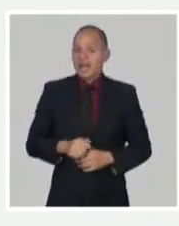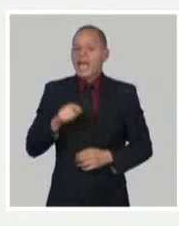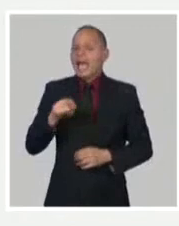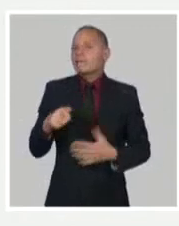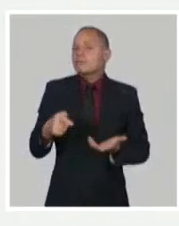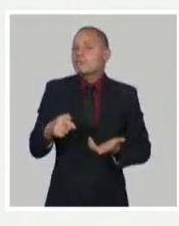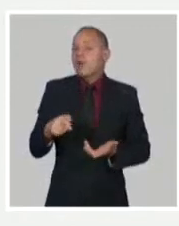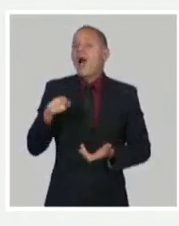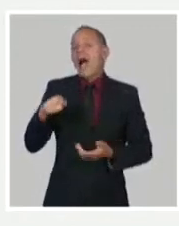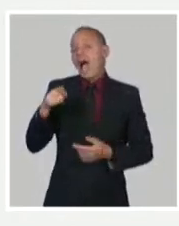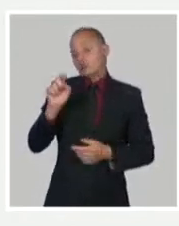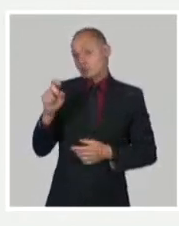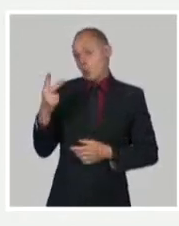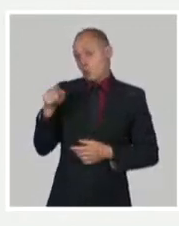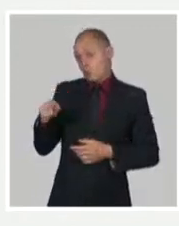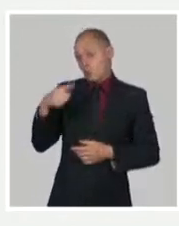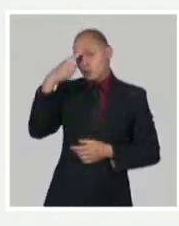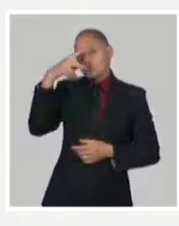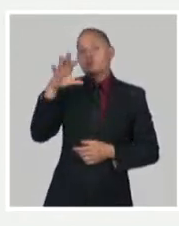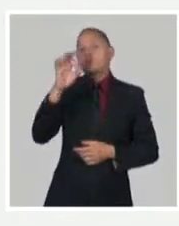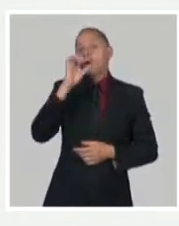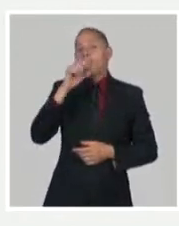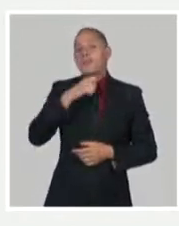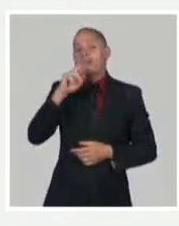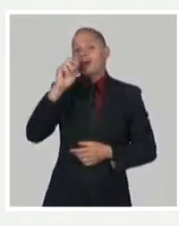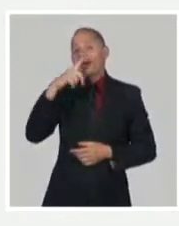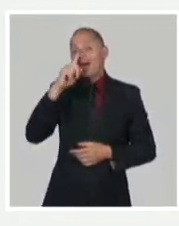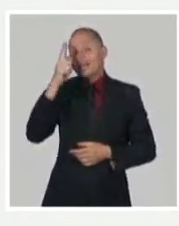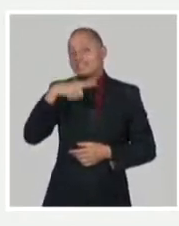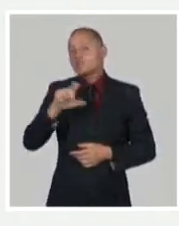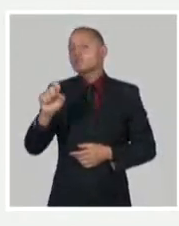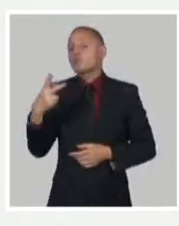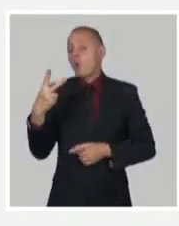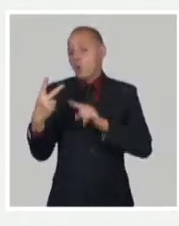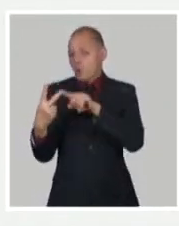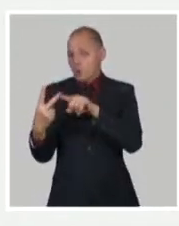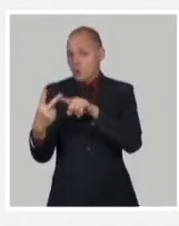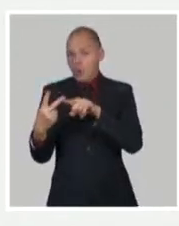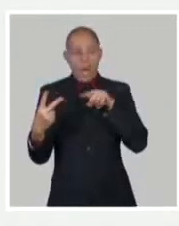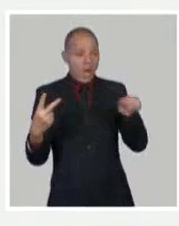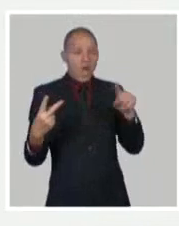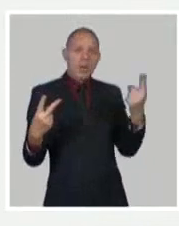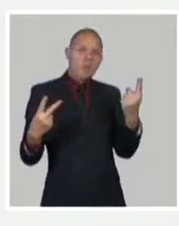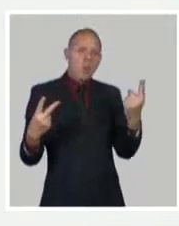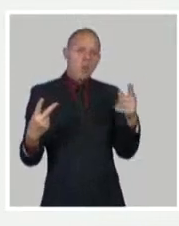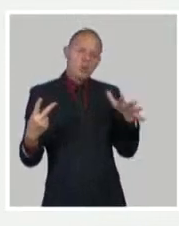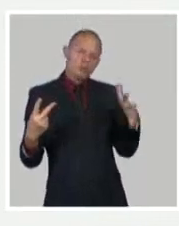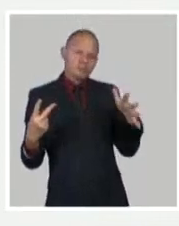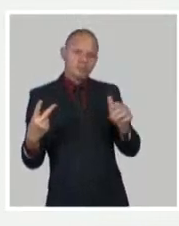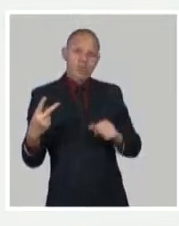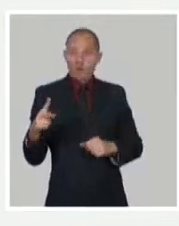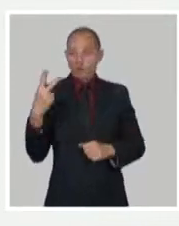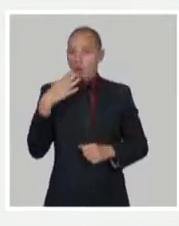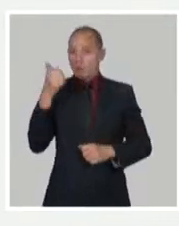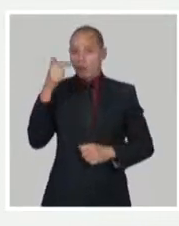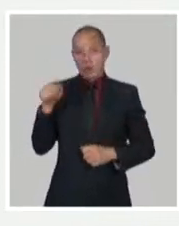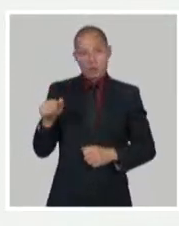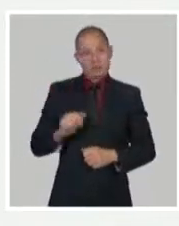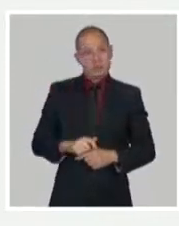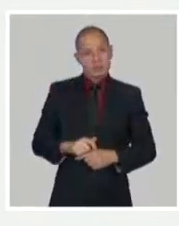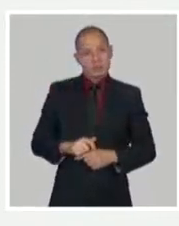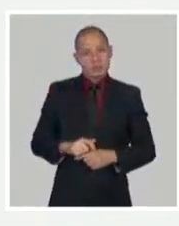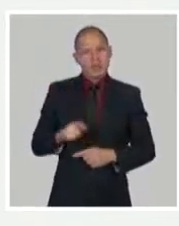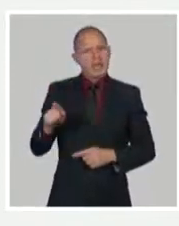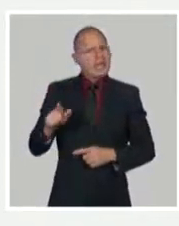02. No lo vemos a esos mismos niveles con Soberana 01 y es una propiedad que encontramos que puede tener implicaciones y que bueno, que veremos cuáles son